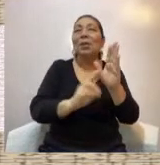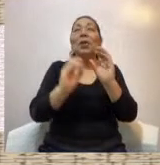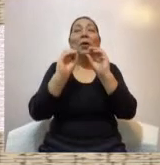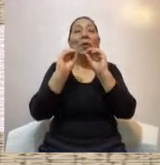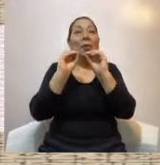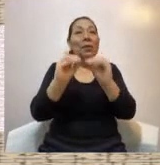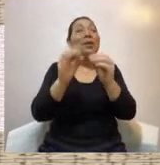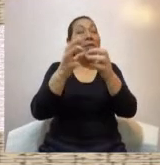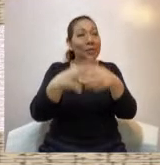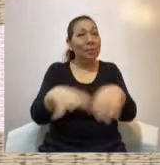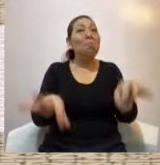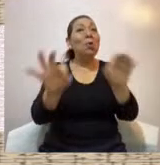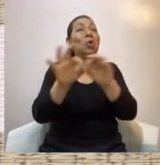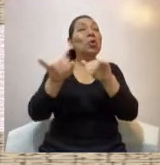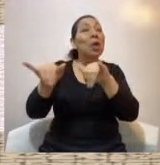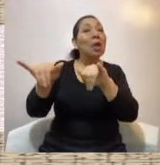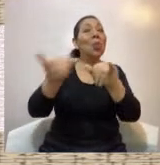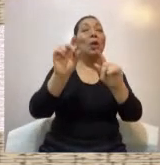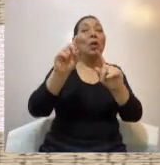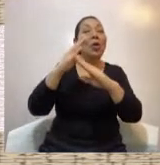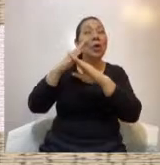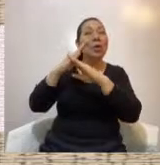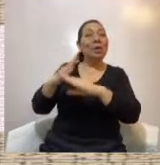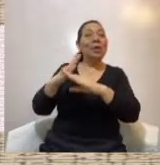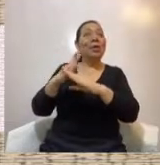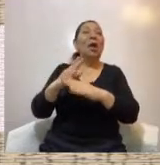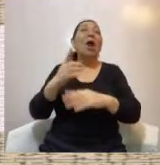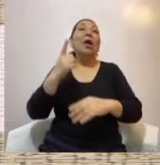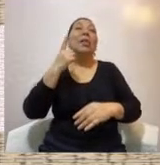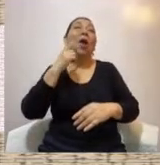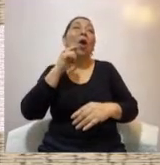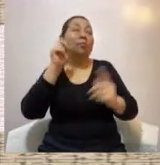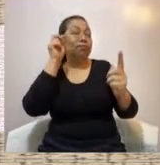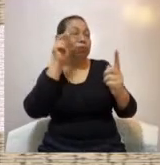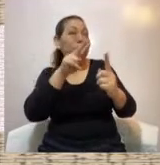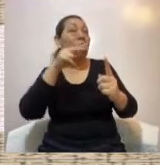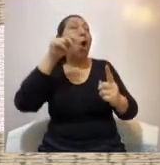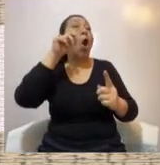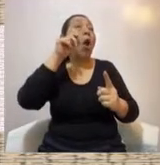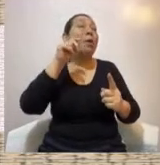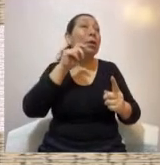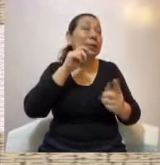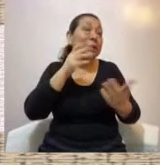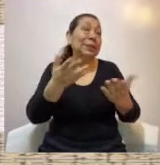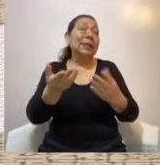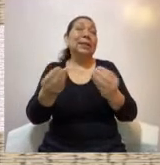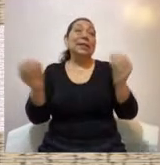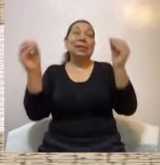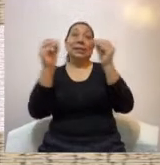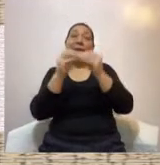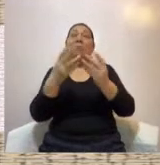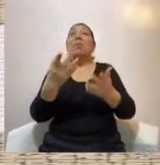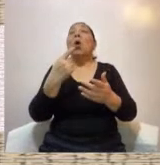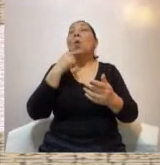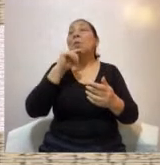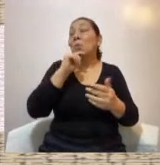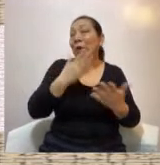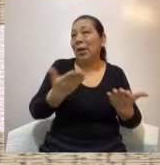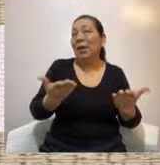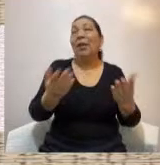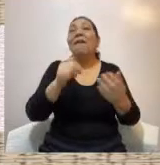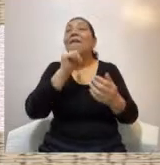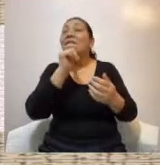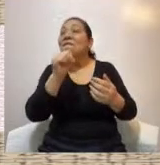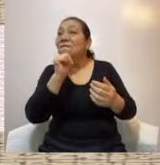¿no? Dándoles cuenta de la importancia de la igualdad, no discriminación y el enfoque de género al momento de establecer las causales